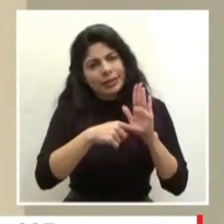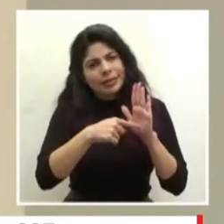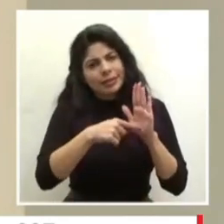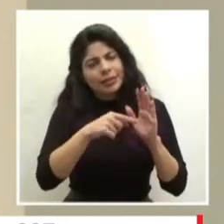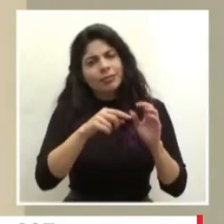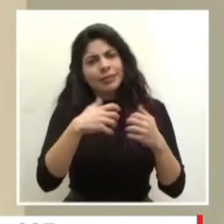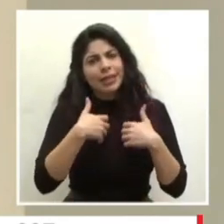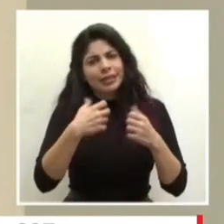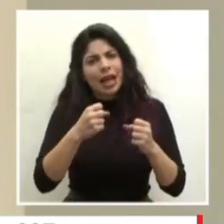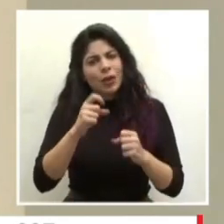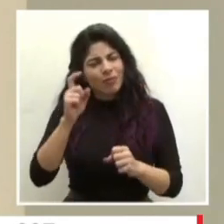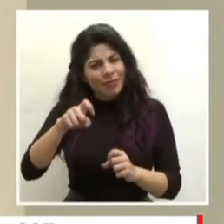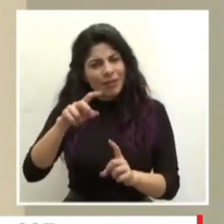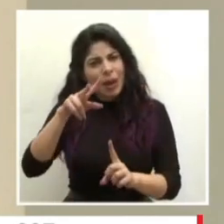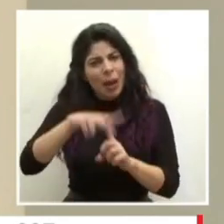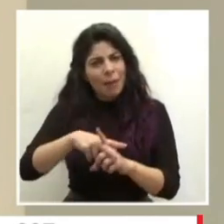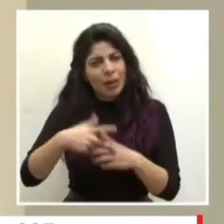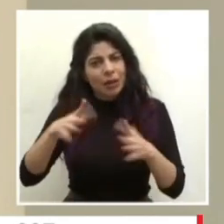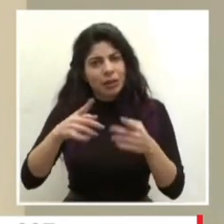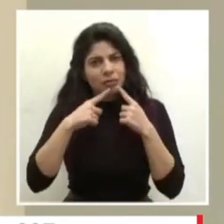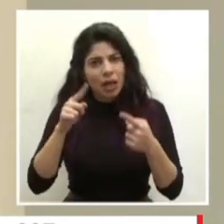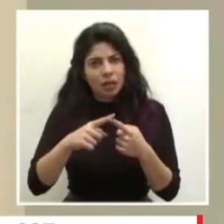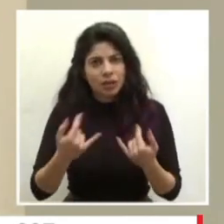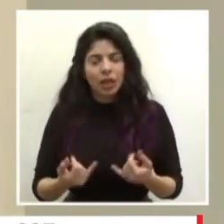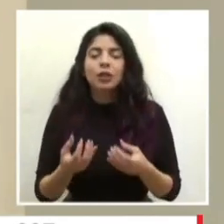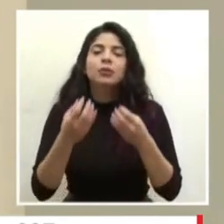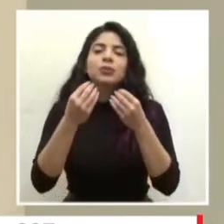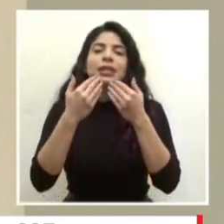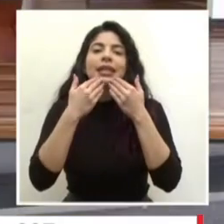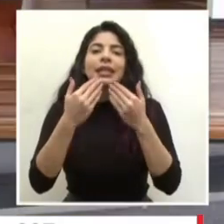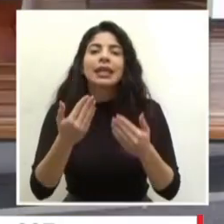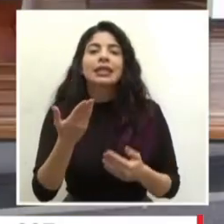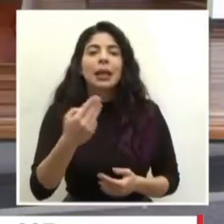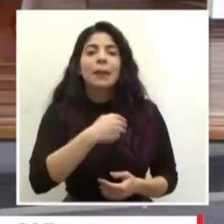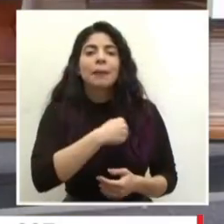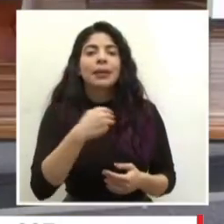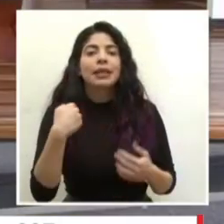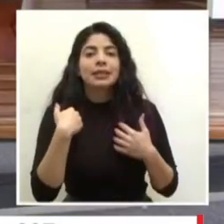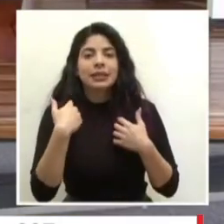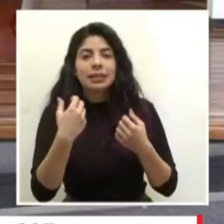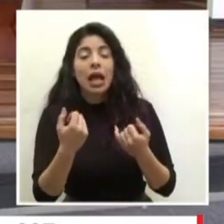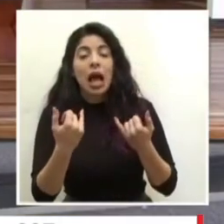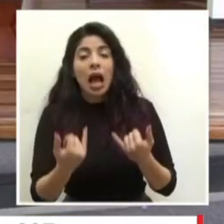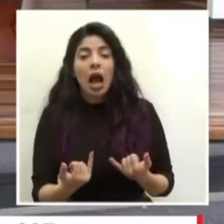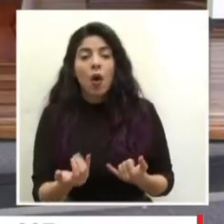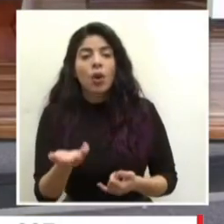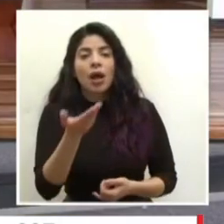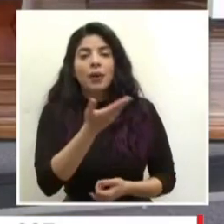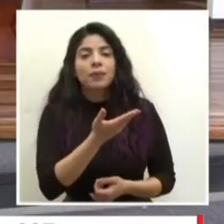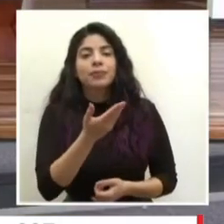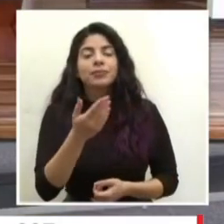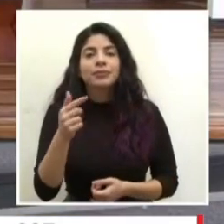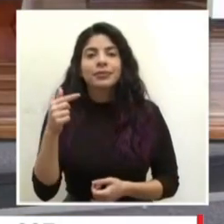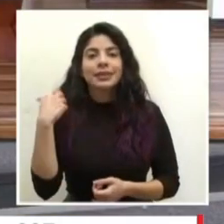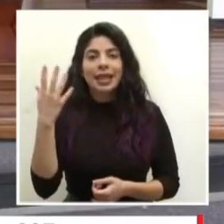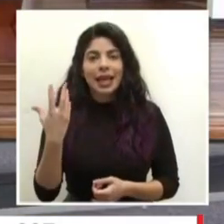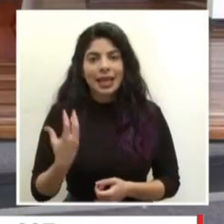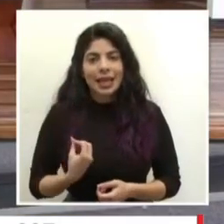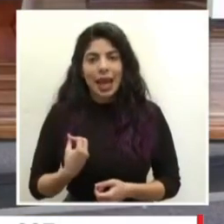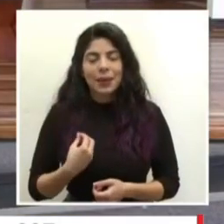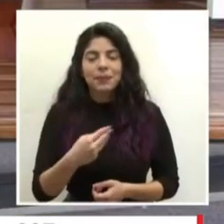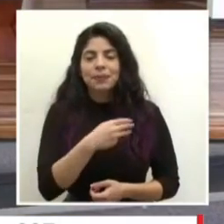sanitarios que hemos estado dictando hasta el momento. Muchas gracias al ministro de Salud. Escuchamos a doña Yanina Dinarte,